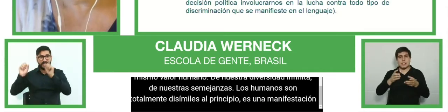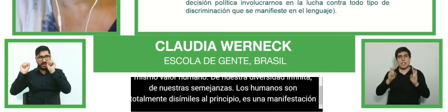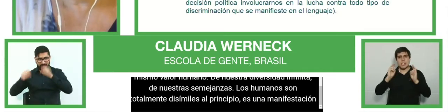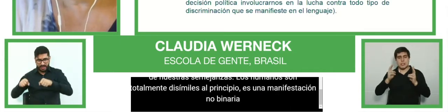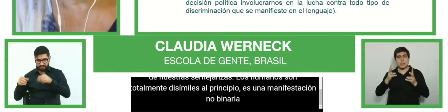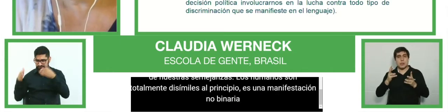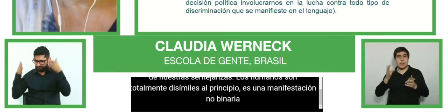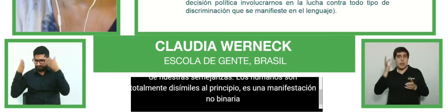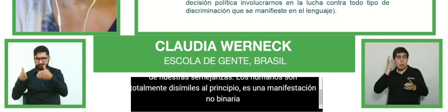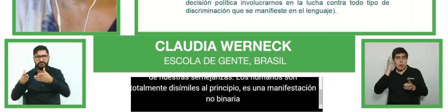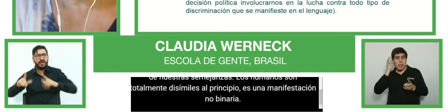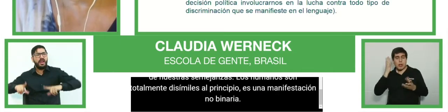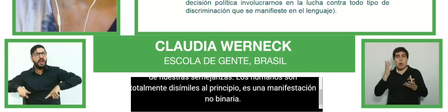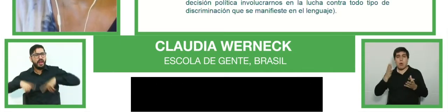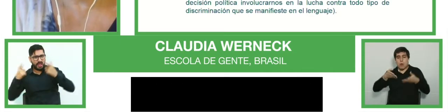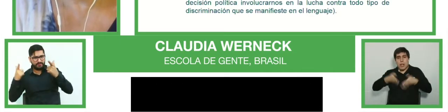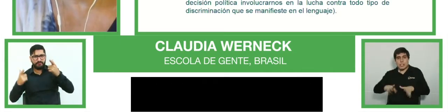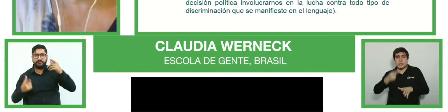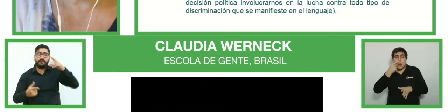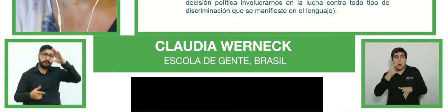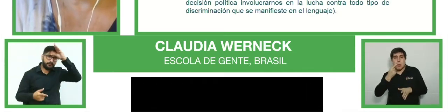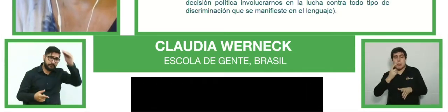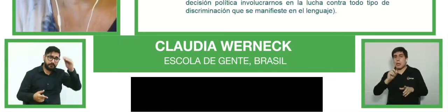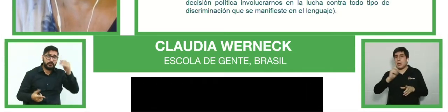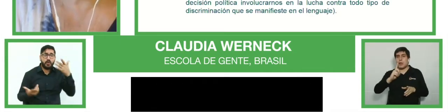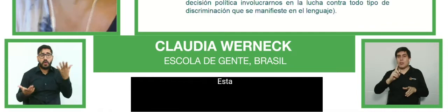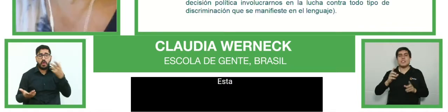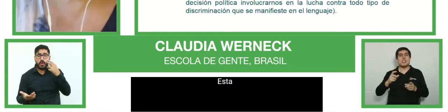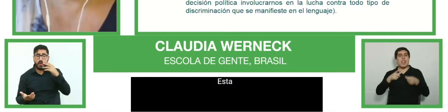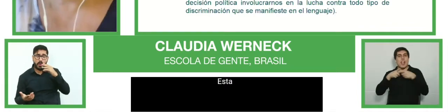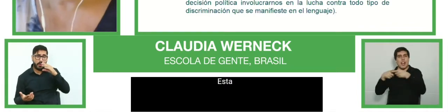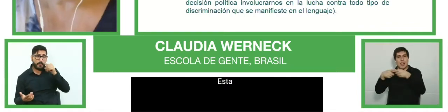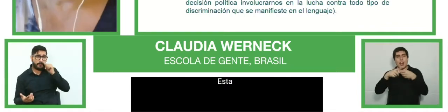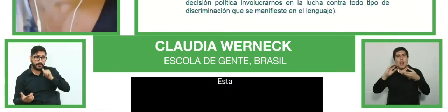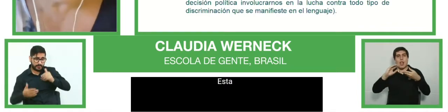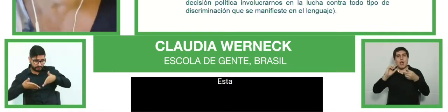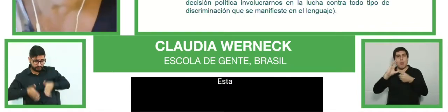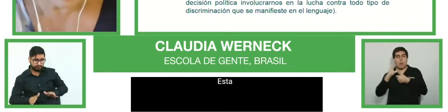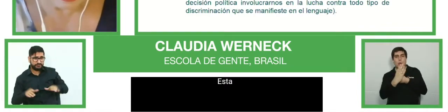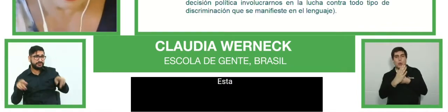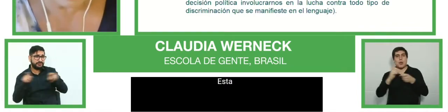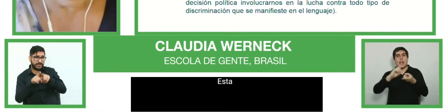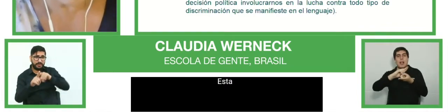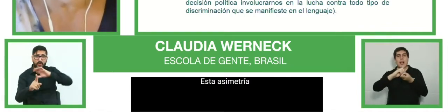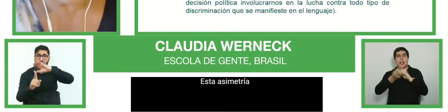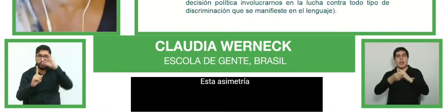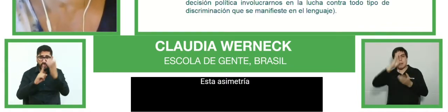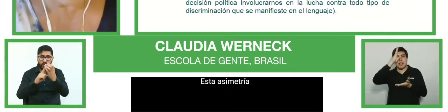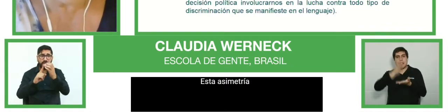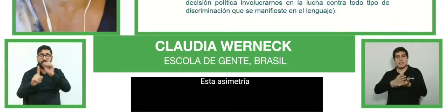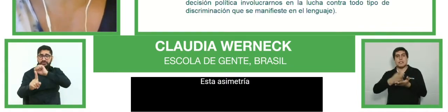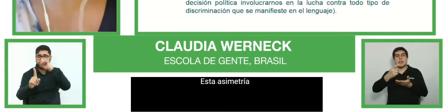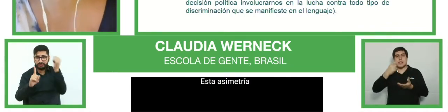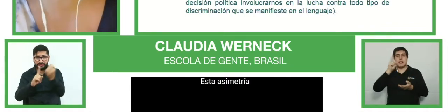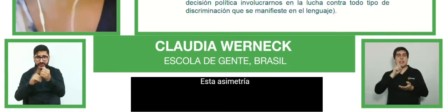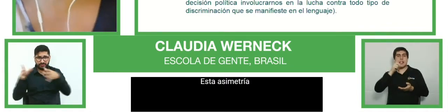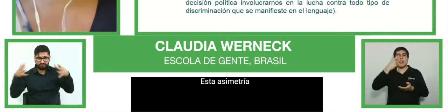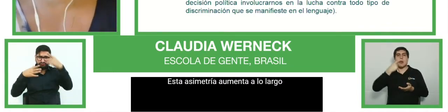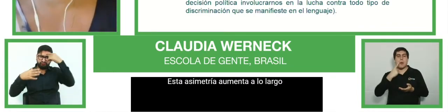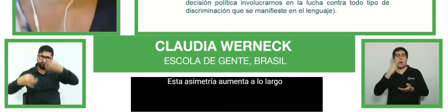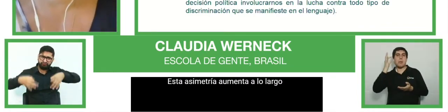la vida debido a una infinidad de estímulos. Entonces, ¿de dónde viene el valor humano de